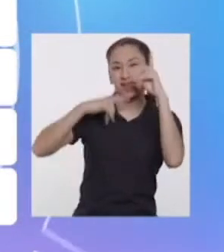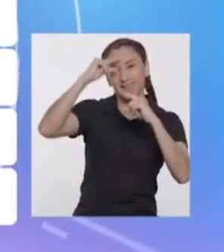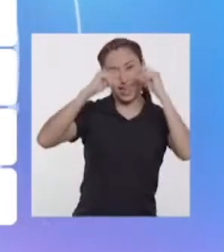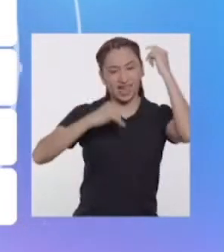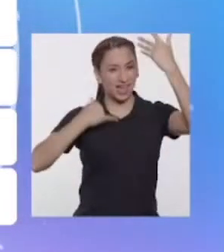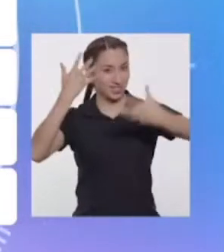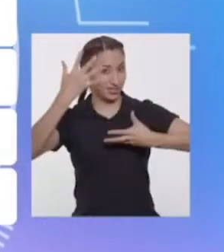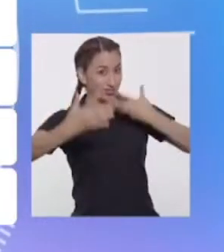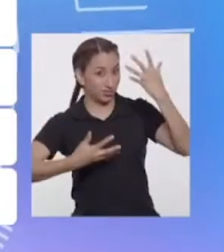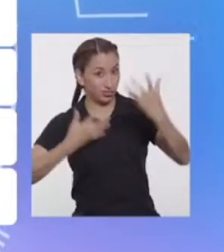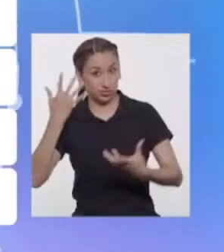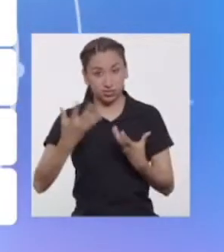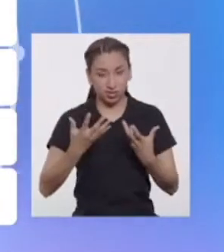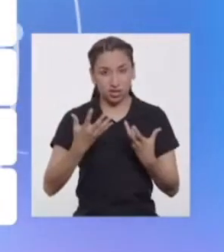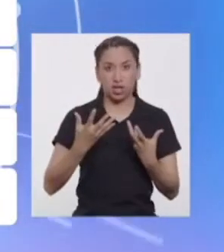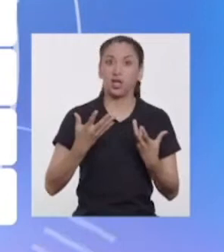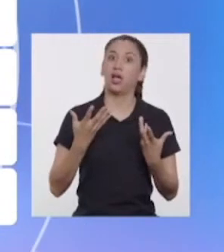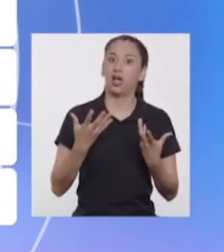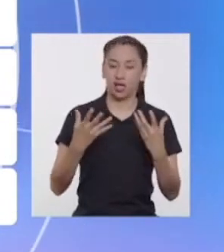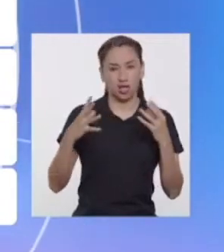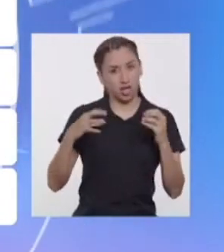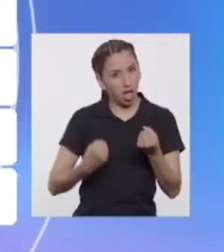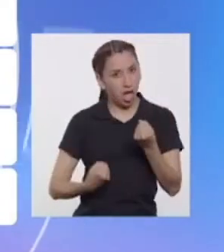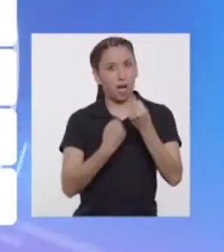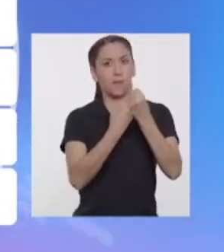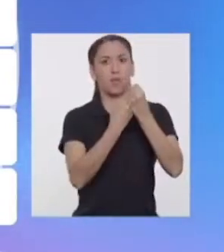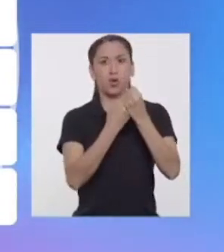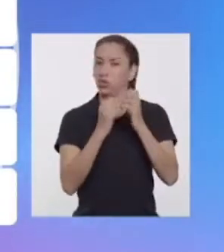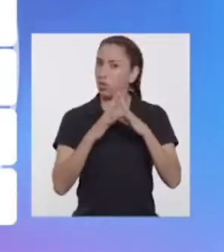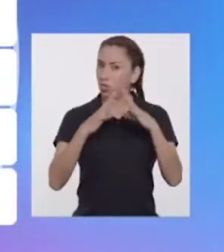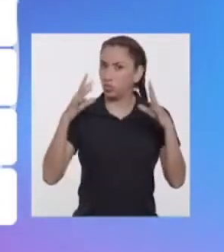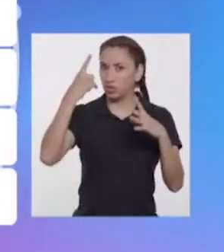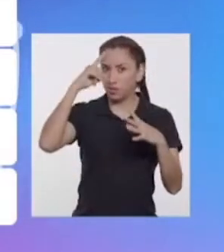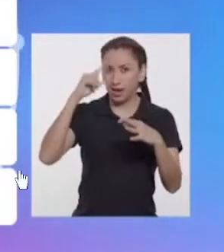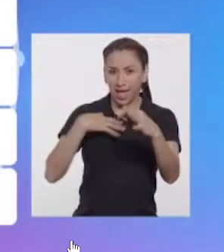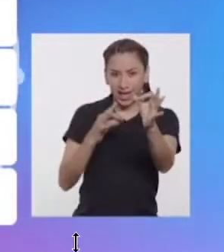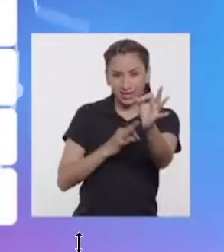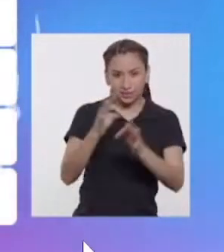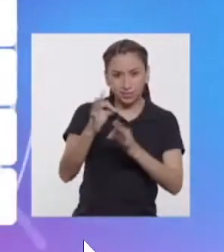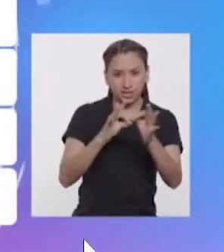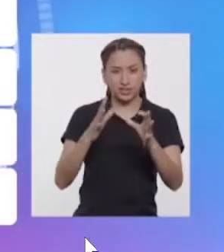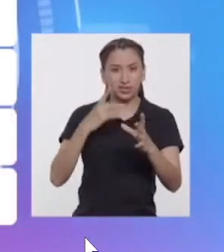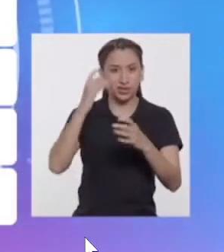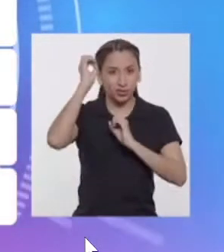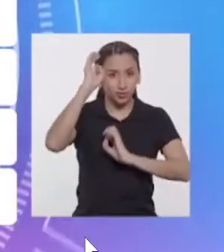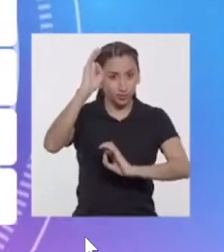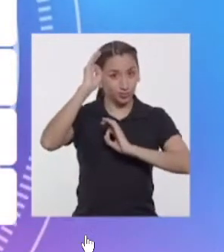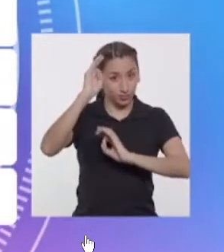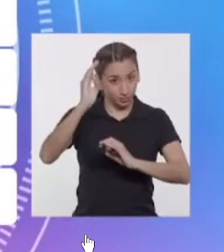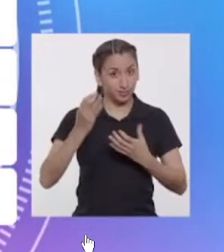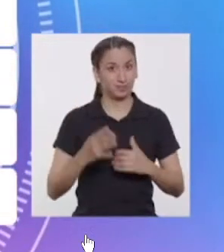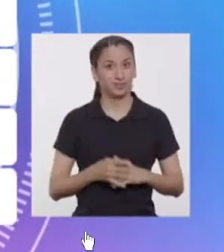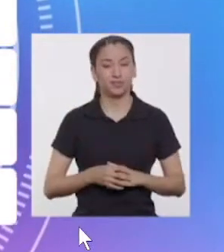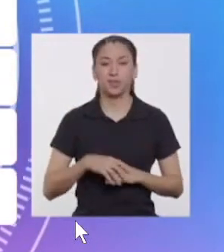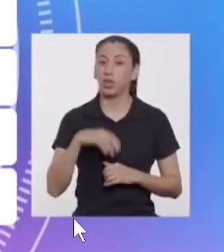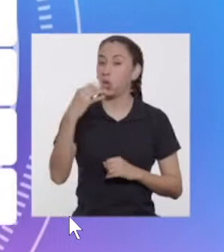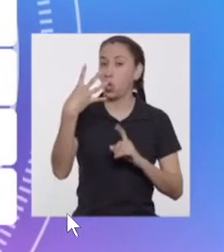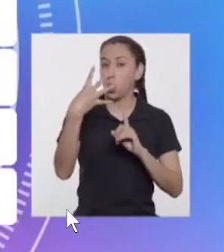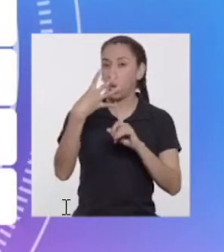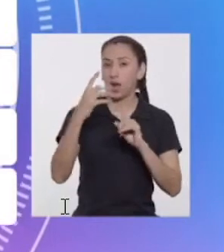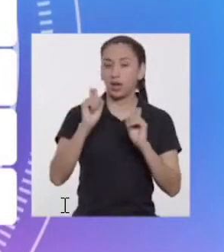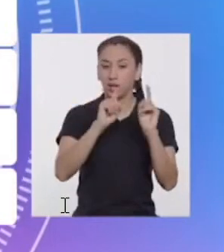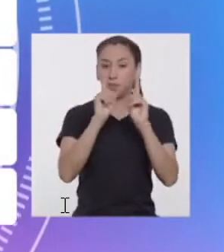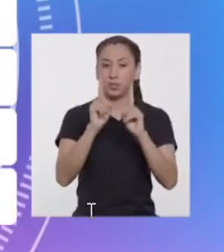nuestros gestos, aportan mucho en la explicación de nuestras ideas.